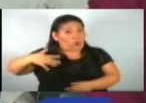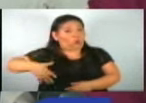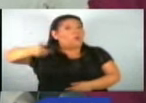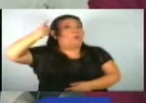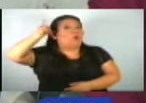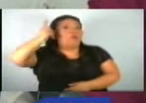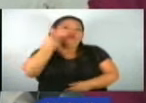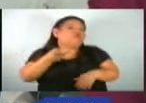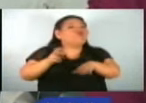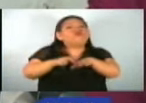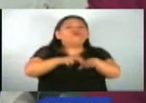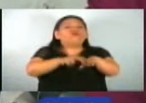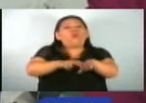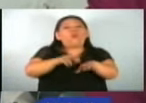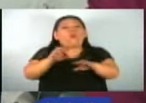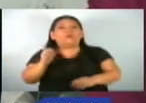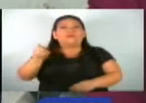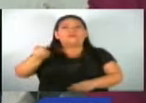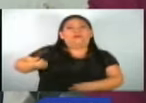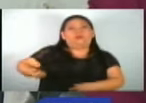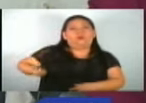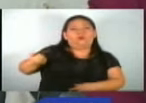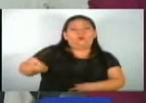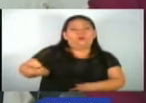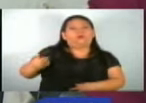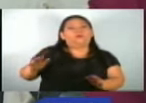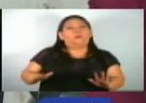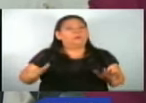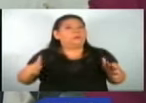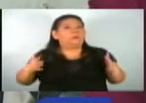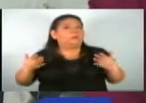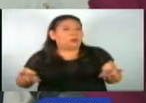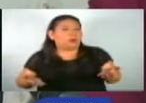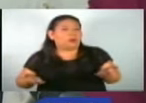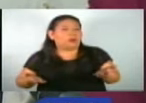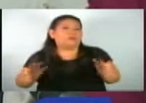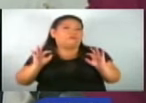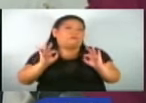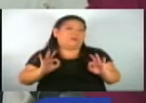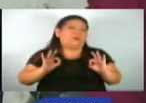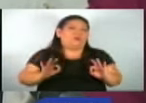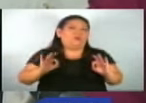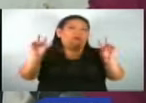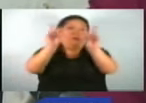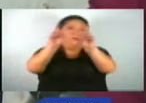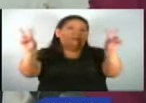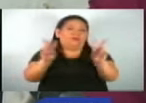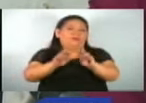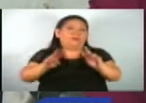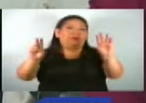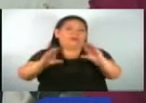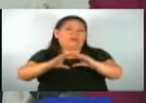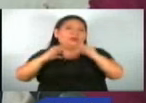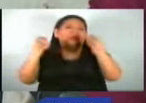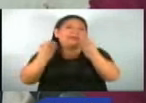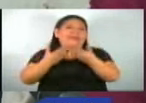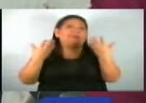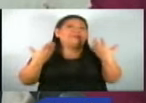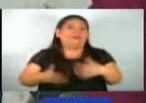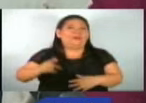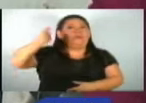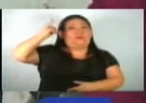también los alumnos para pasar de inmediato a la modalidad virtual, ¿verdad? Ya los educadores